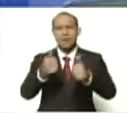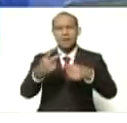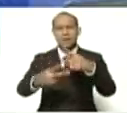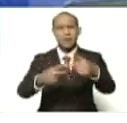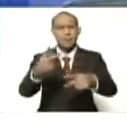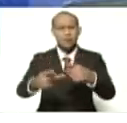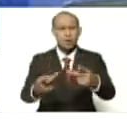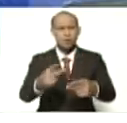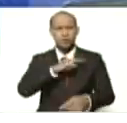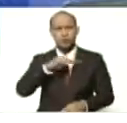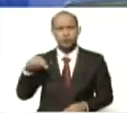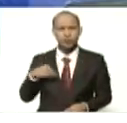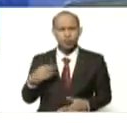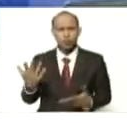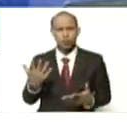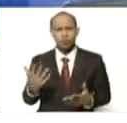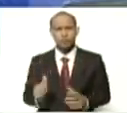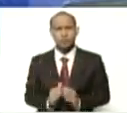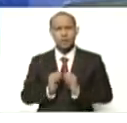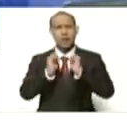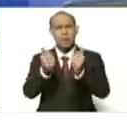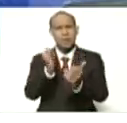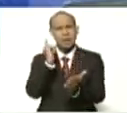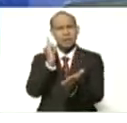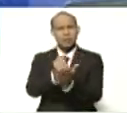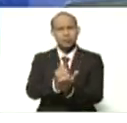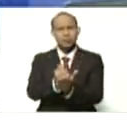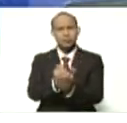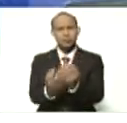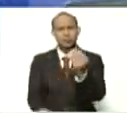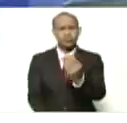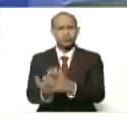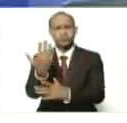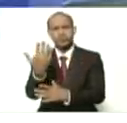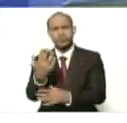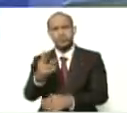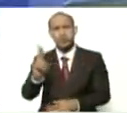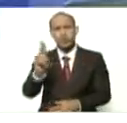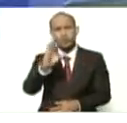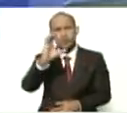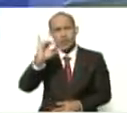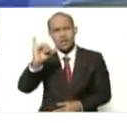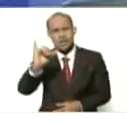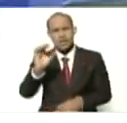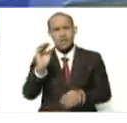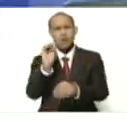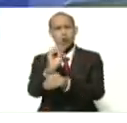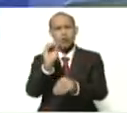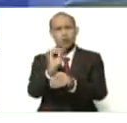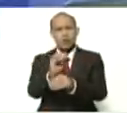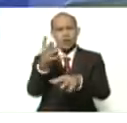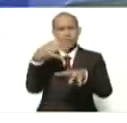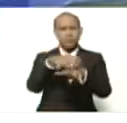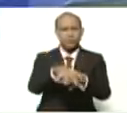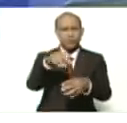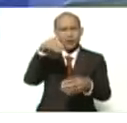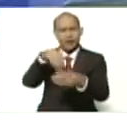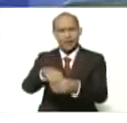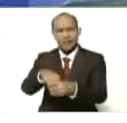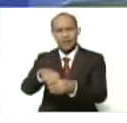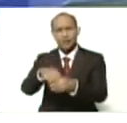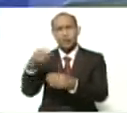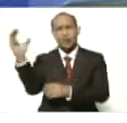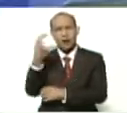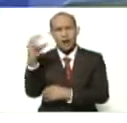nosotros activando unidades de cuidados intensivos en todas estas regiones en la región